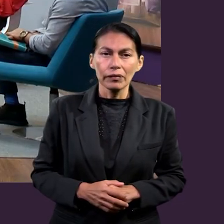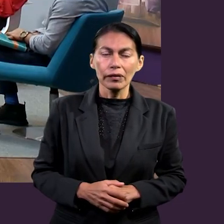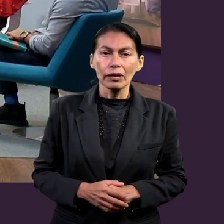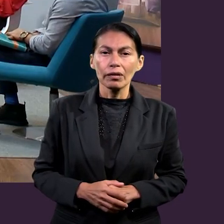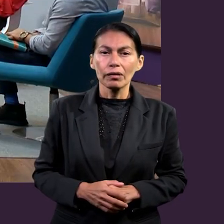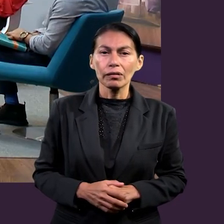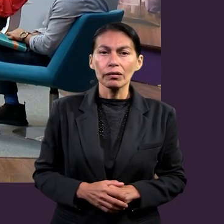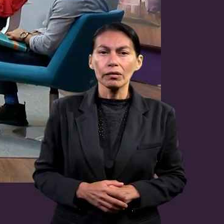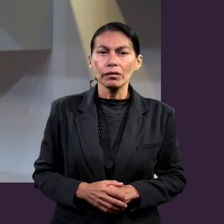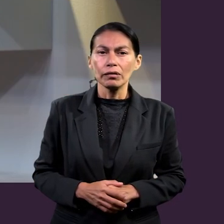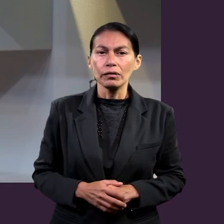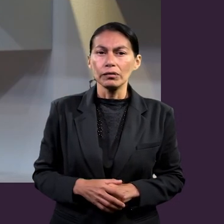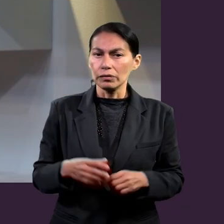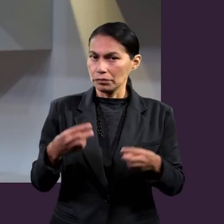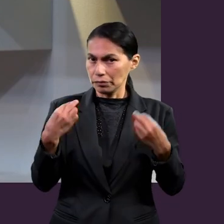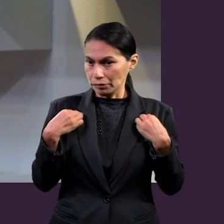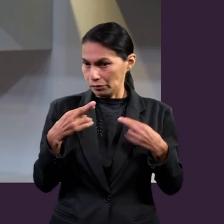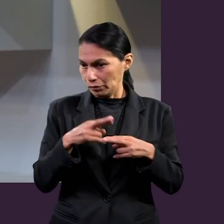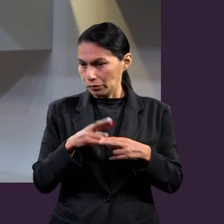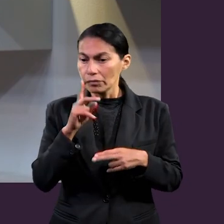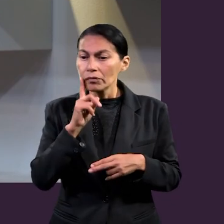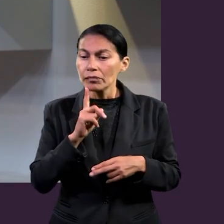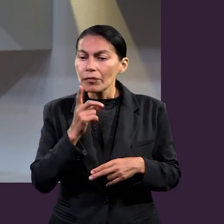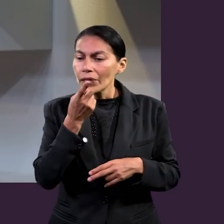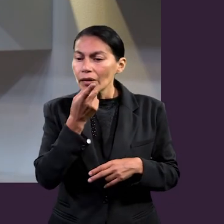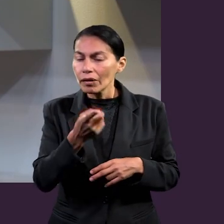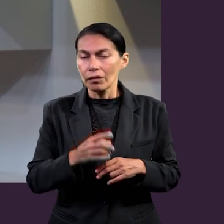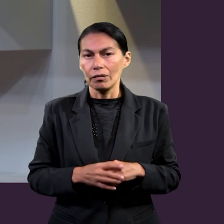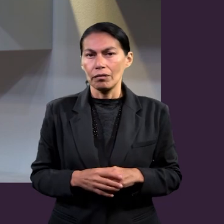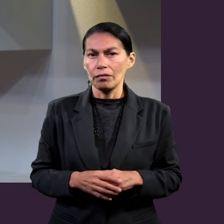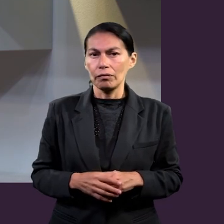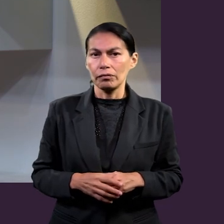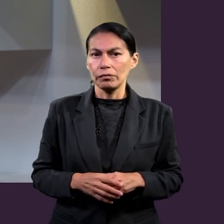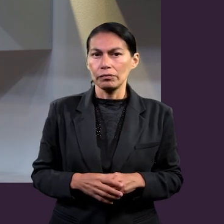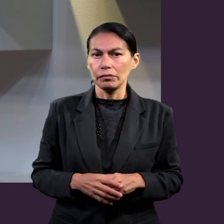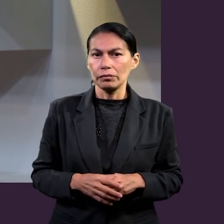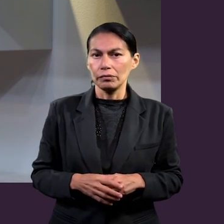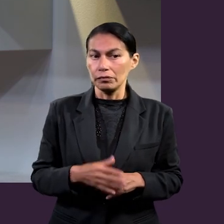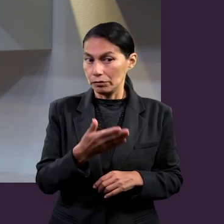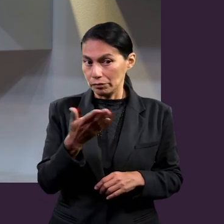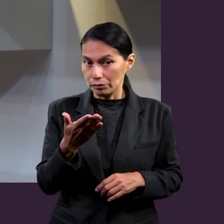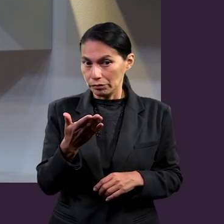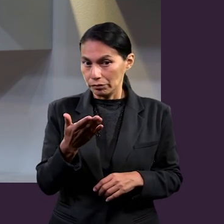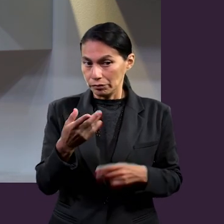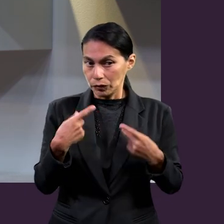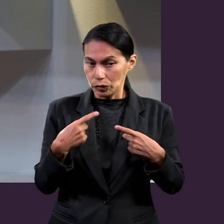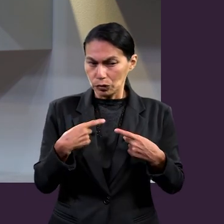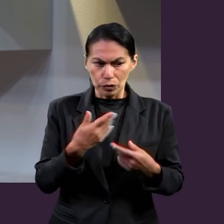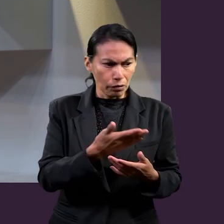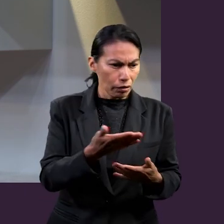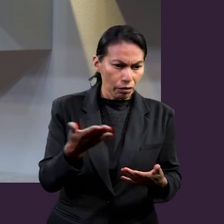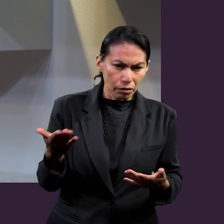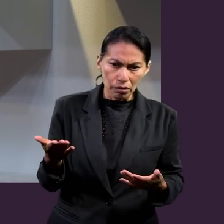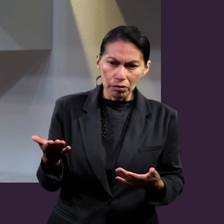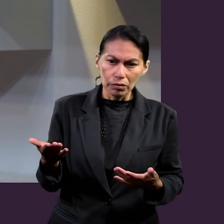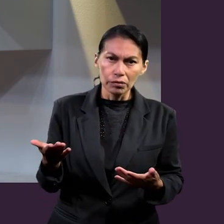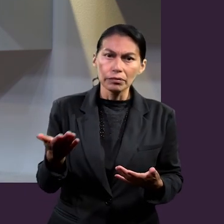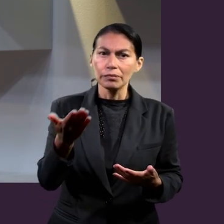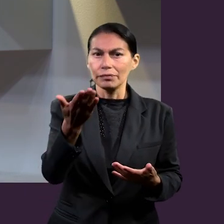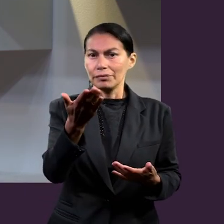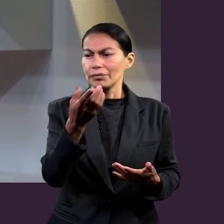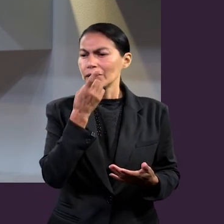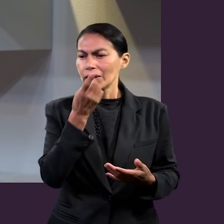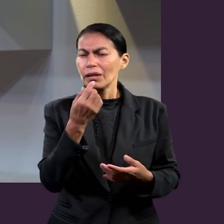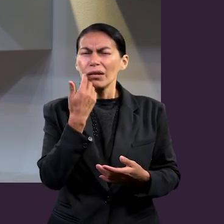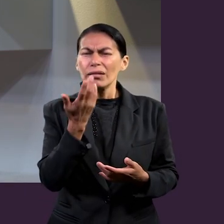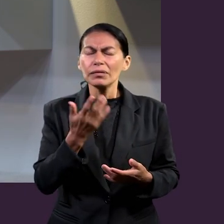Muy bien. Y es interesante que, como comentaba la maestra, ¿no? Y hay algo que quisiera decir a los que nos están